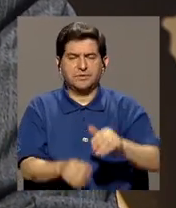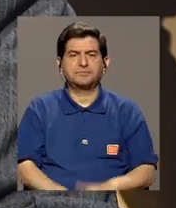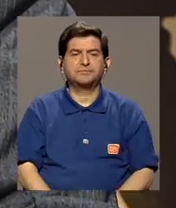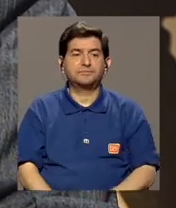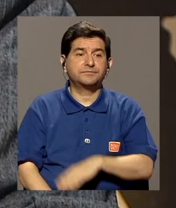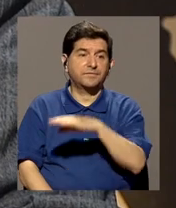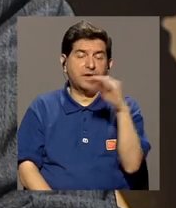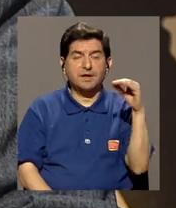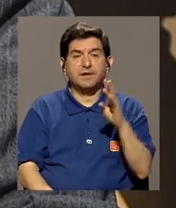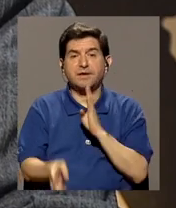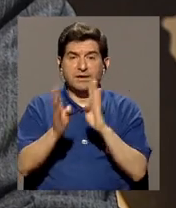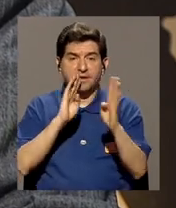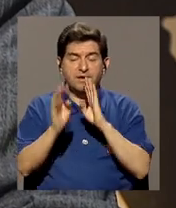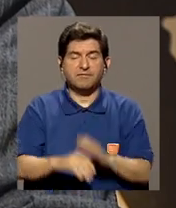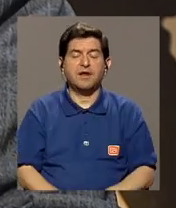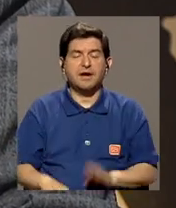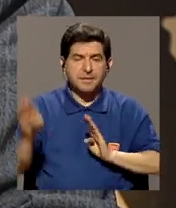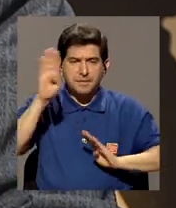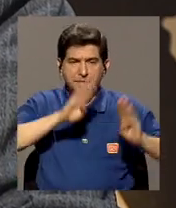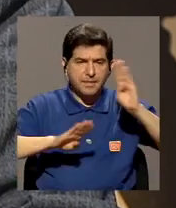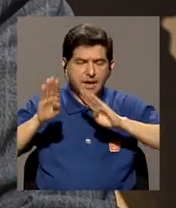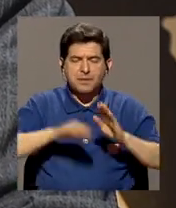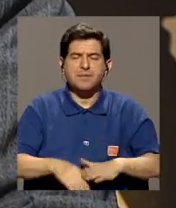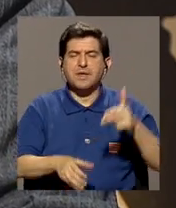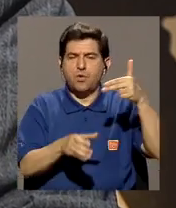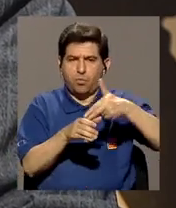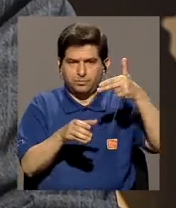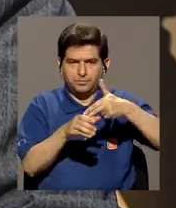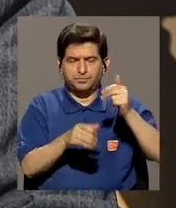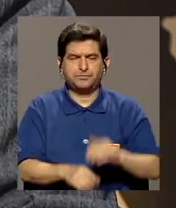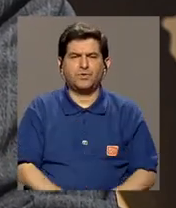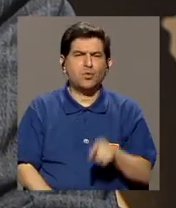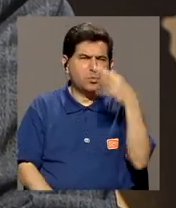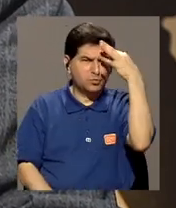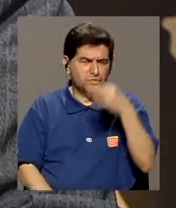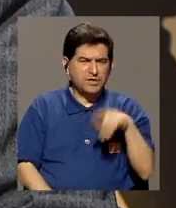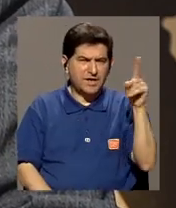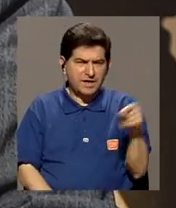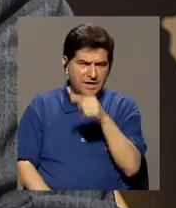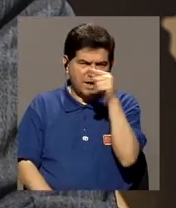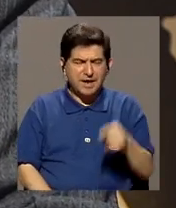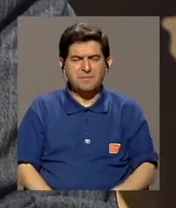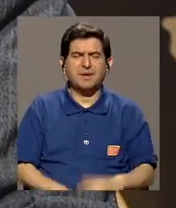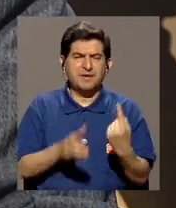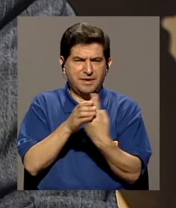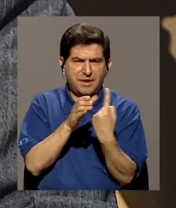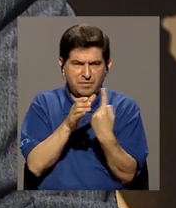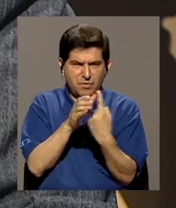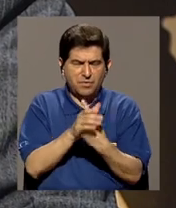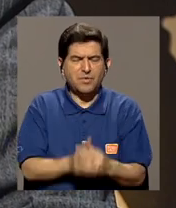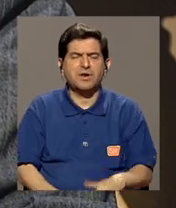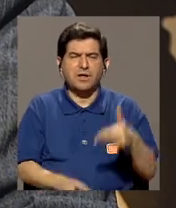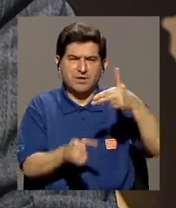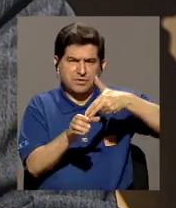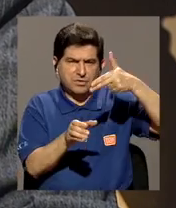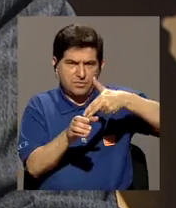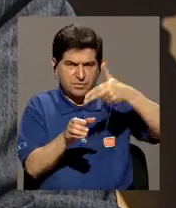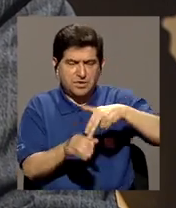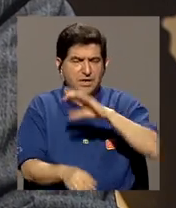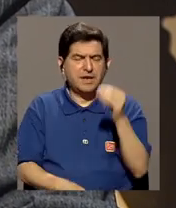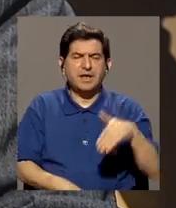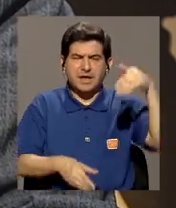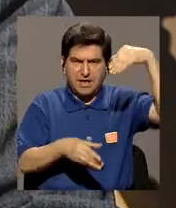y también por otro lado se ha hablado de los biocombustibles cree usted que la eliminación del monopolio de los hidrocarburos